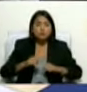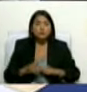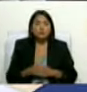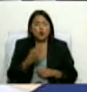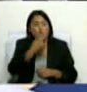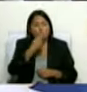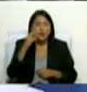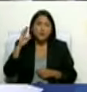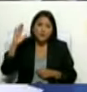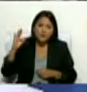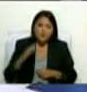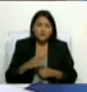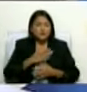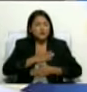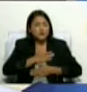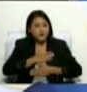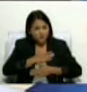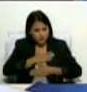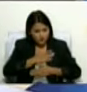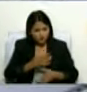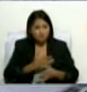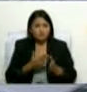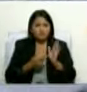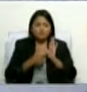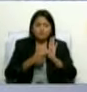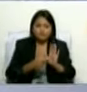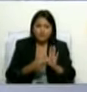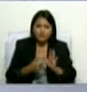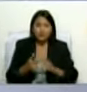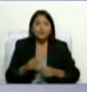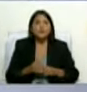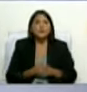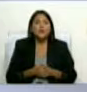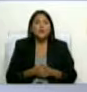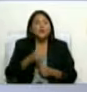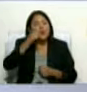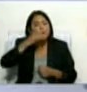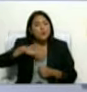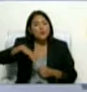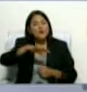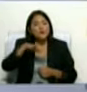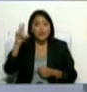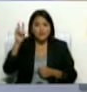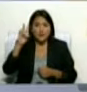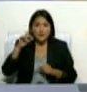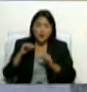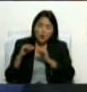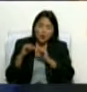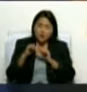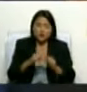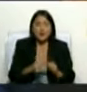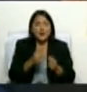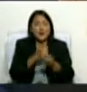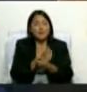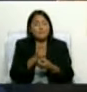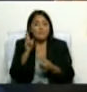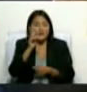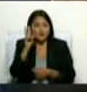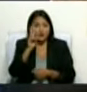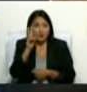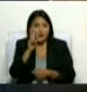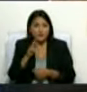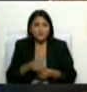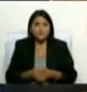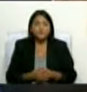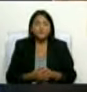la soberanía, nos mueve la autodeterminación de nuestro pueblo por ratificar nuestra soberanía, por ratificar